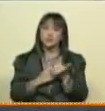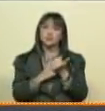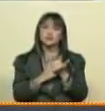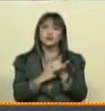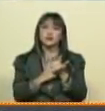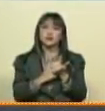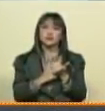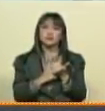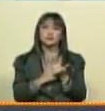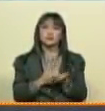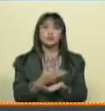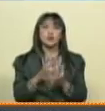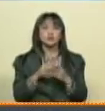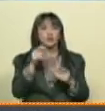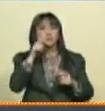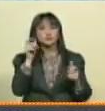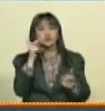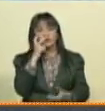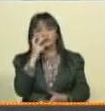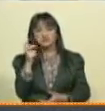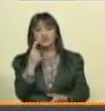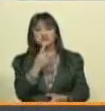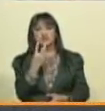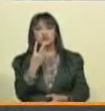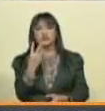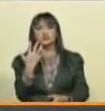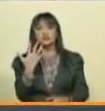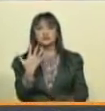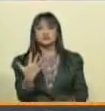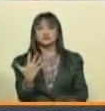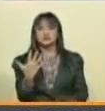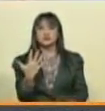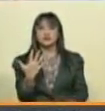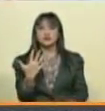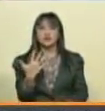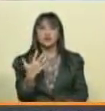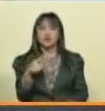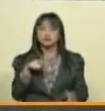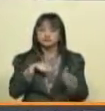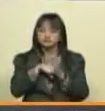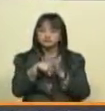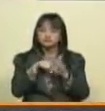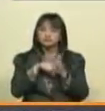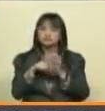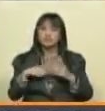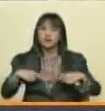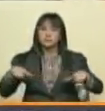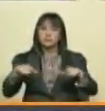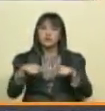a todos los que nos visitan en estos 135 espacios.